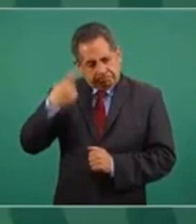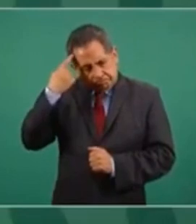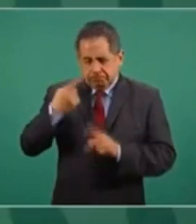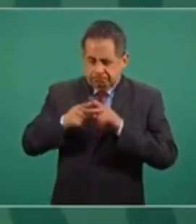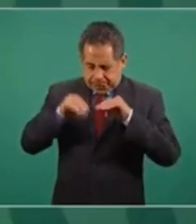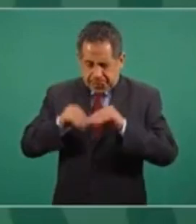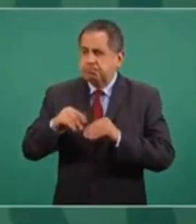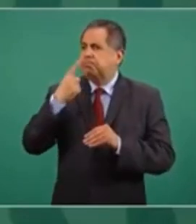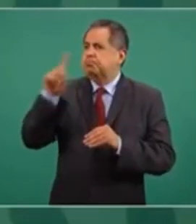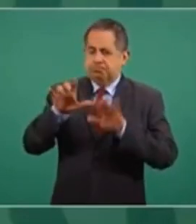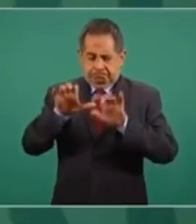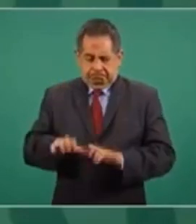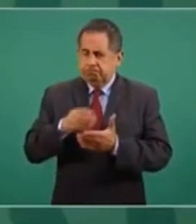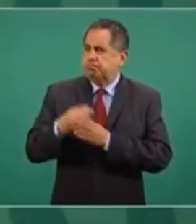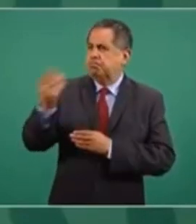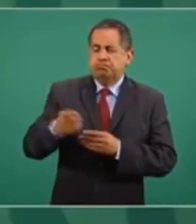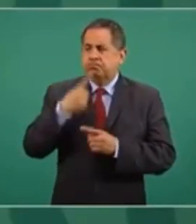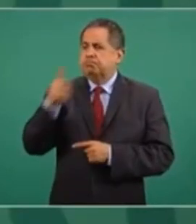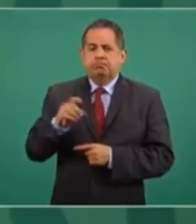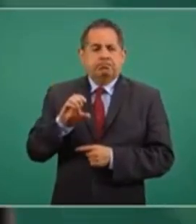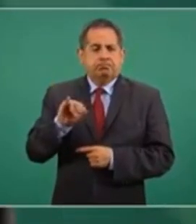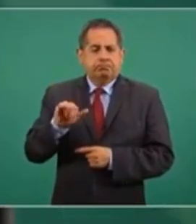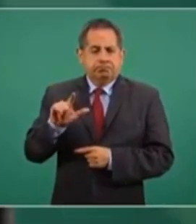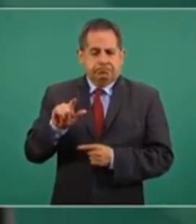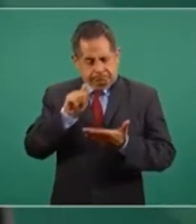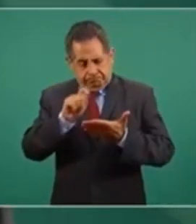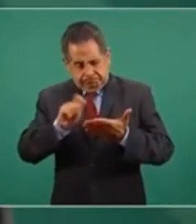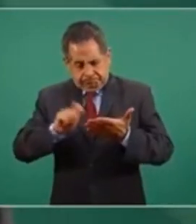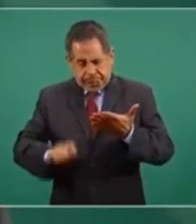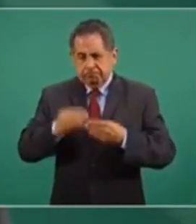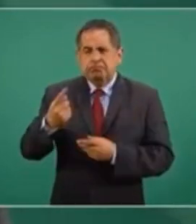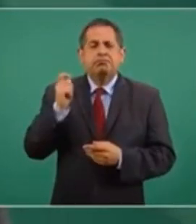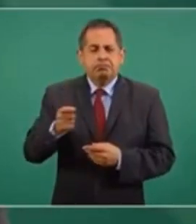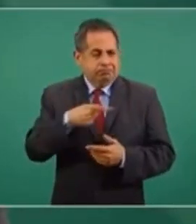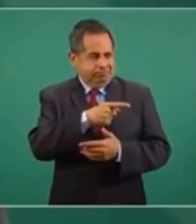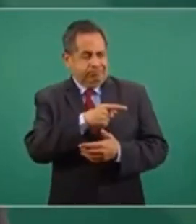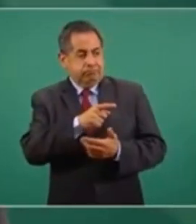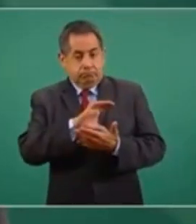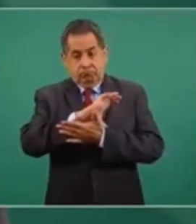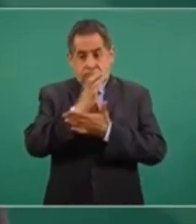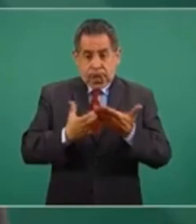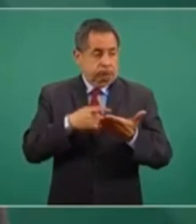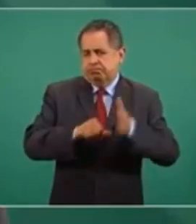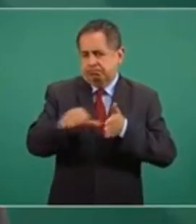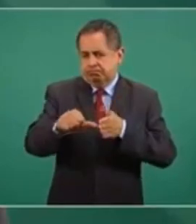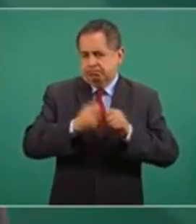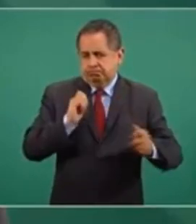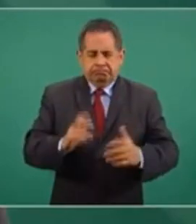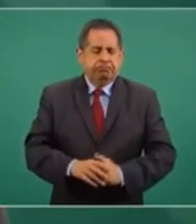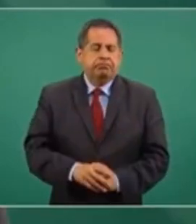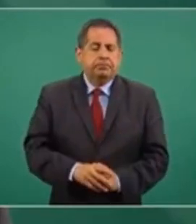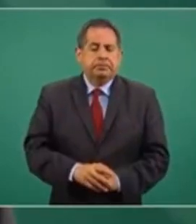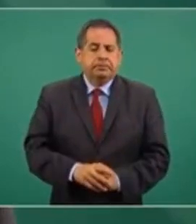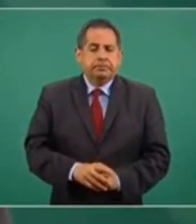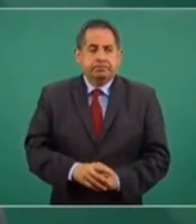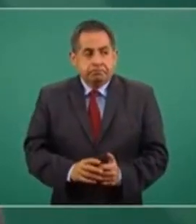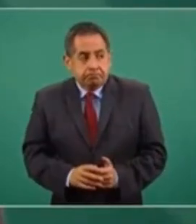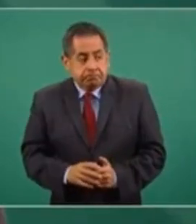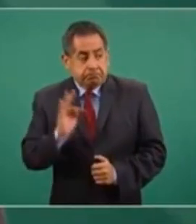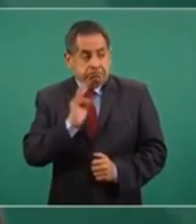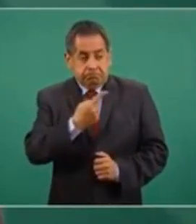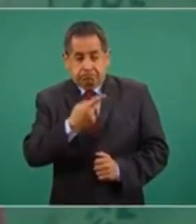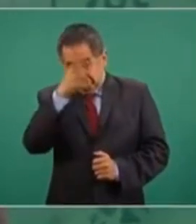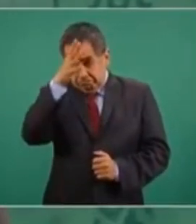denuncia en lo civil para cancelar los contratos, si no se